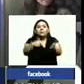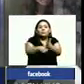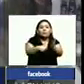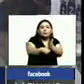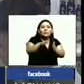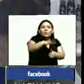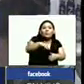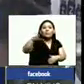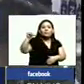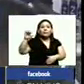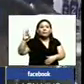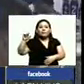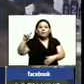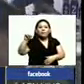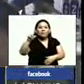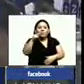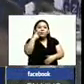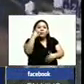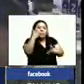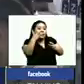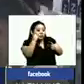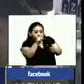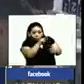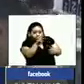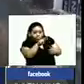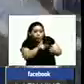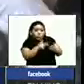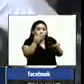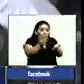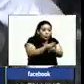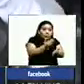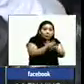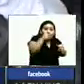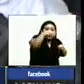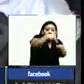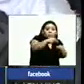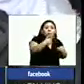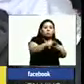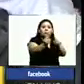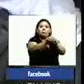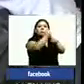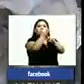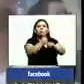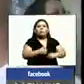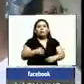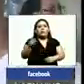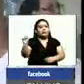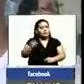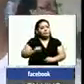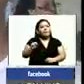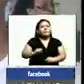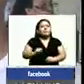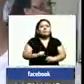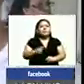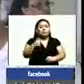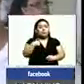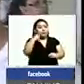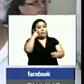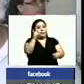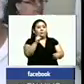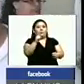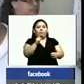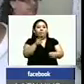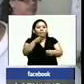Café Talón Iba en busca de encontrar una oferta académica y lo logró Sí, he encontrado